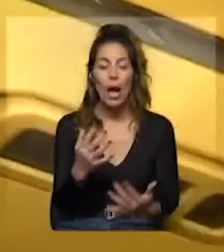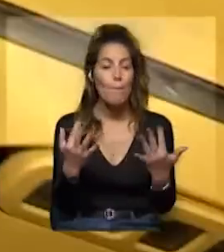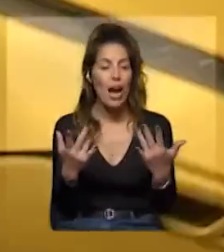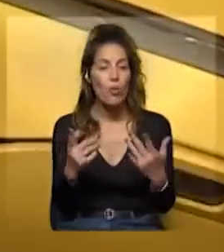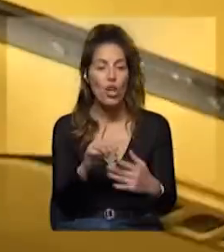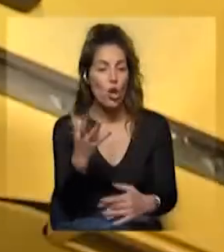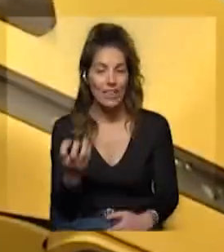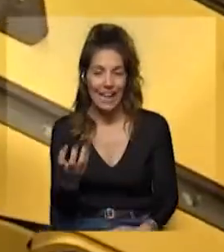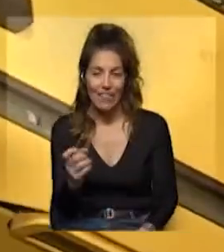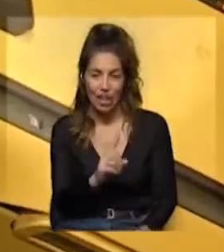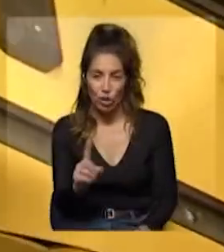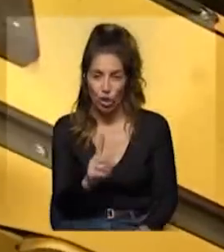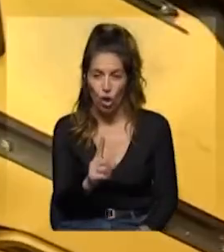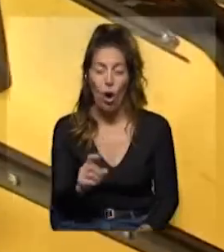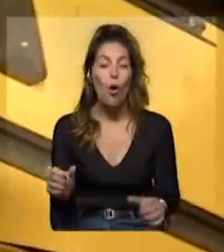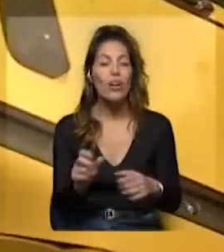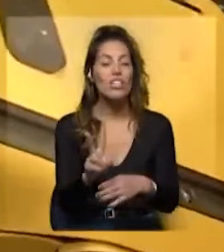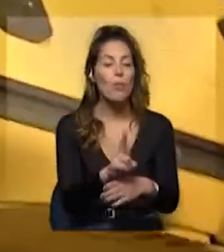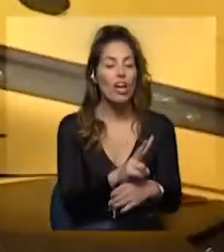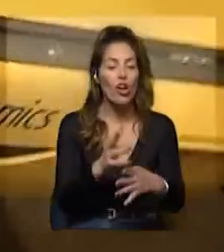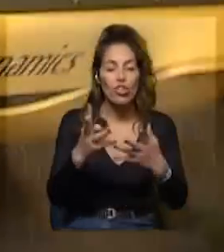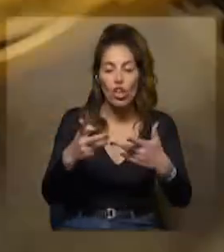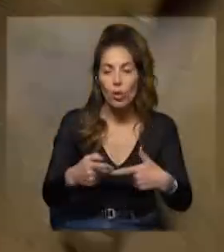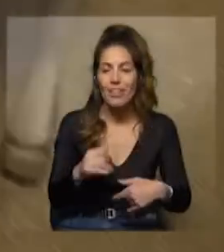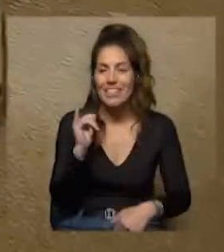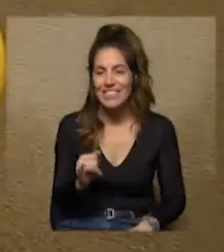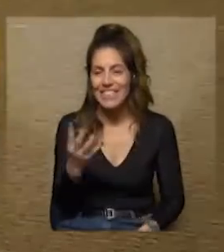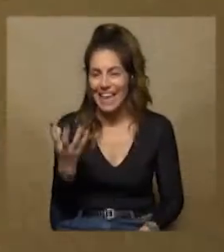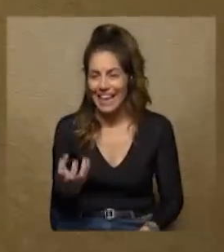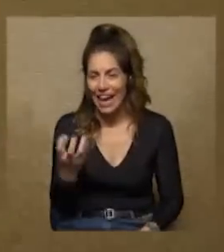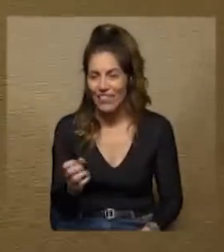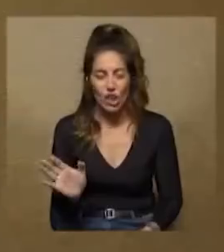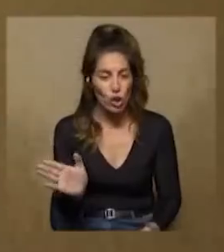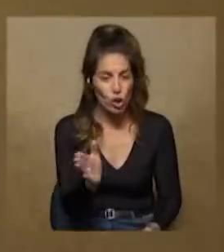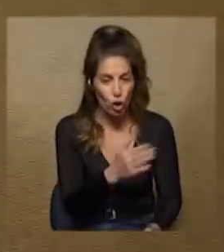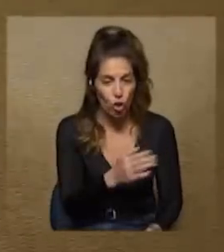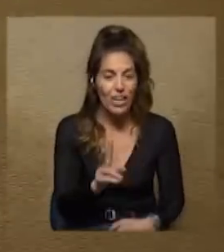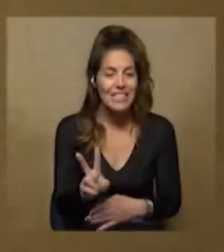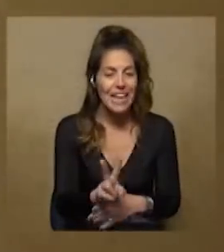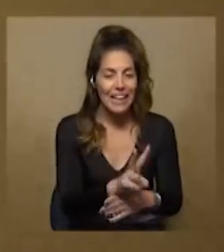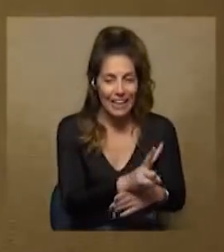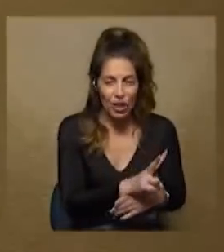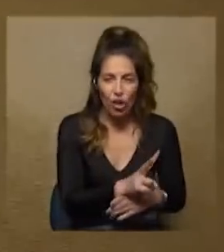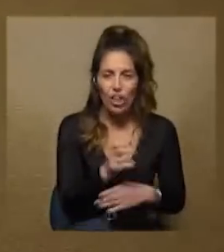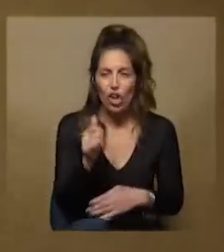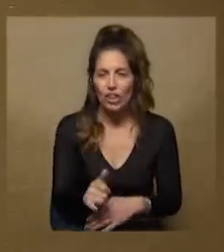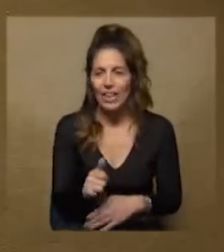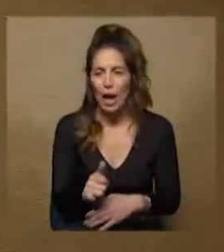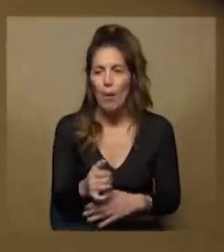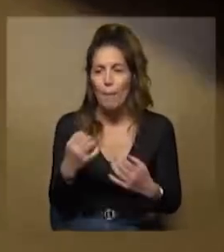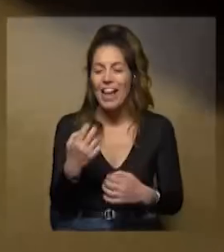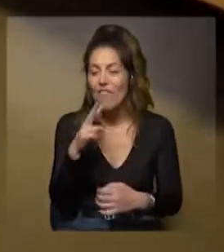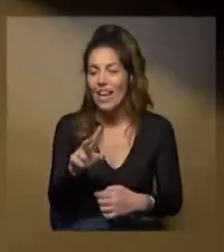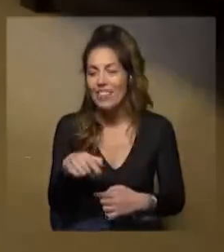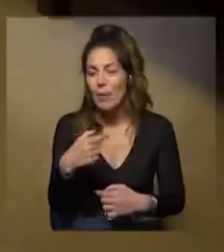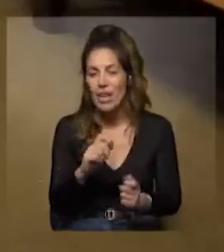está grabando en este momento pero cuando hacemos recorridos automatizados la idea Sí es que grabe todo y que ese recorrido lo tengamos para justamente ver si